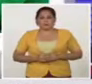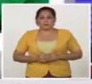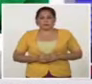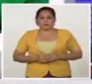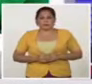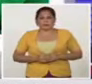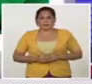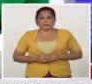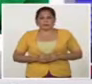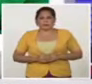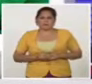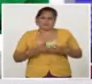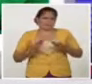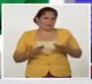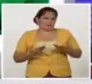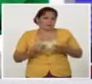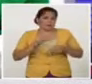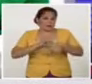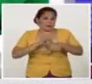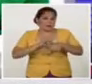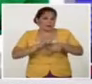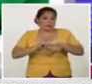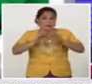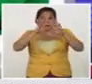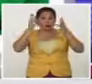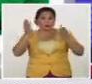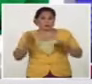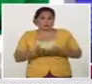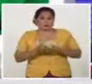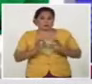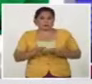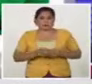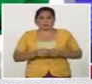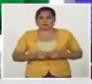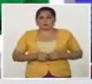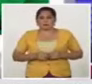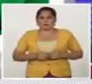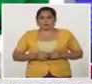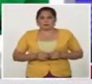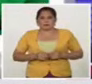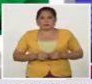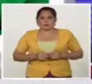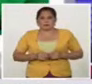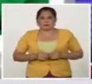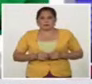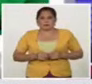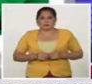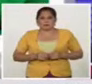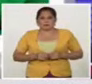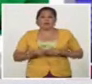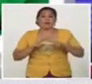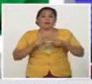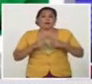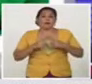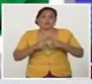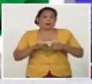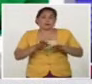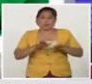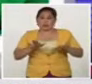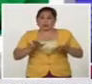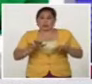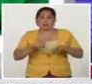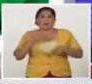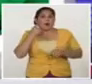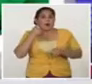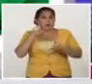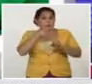el comportamiento de la COVID en el mundo, que como se ha evidenciado, no obstante, ya casi año y